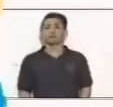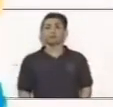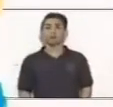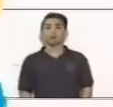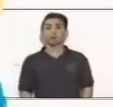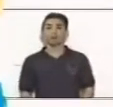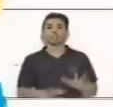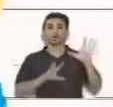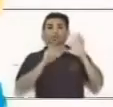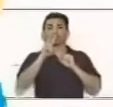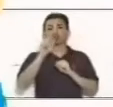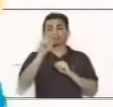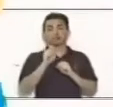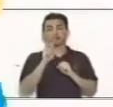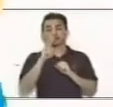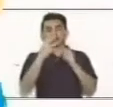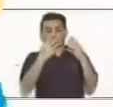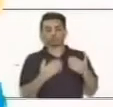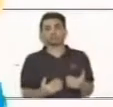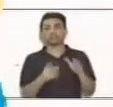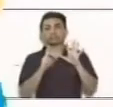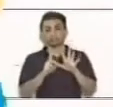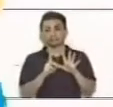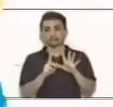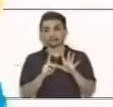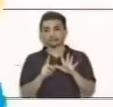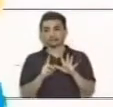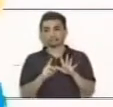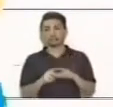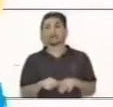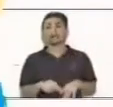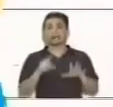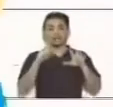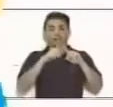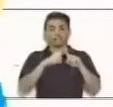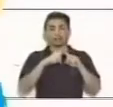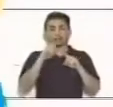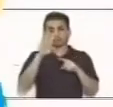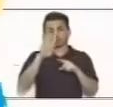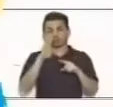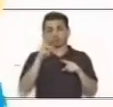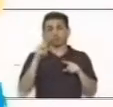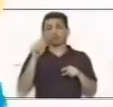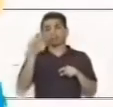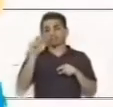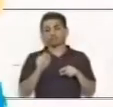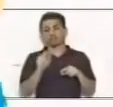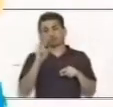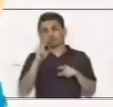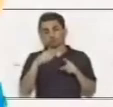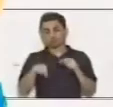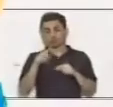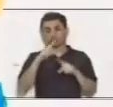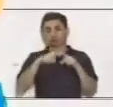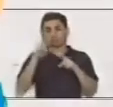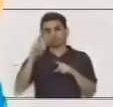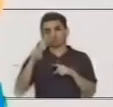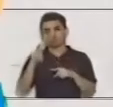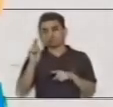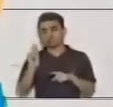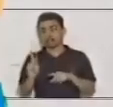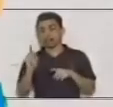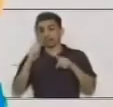12 dentro de 2, 6. X4 dentro de X2, X2. Y7 dentro de